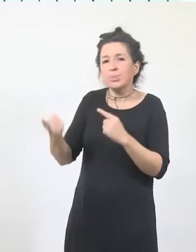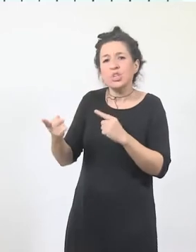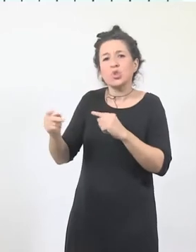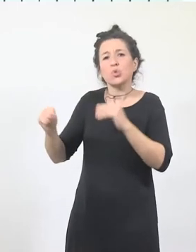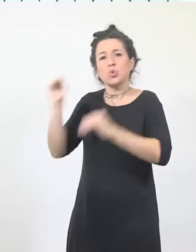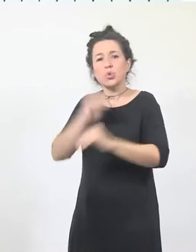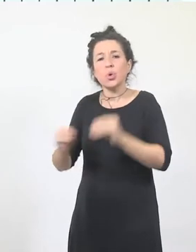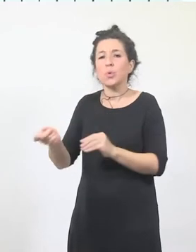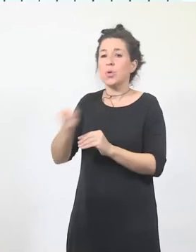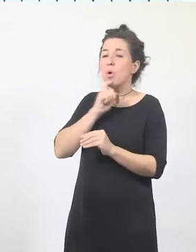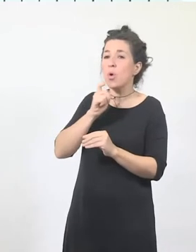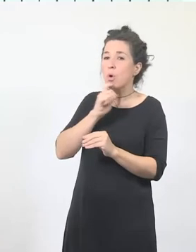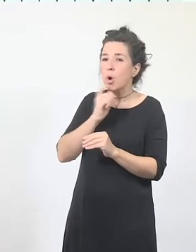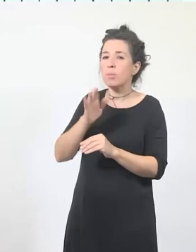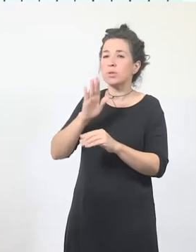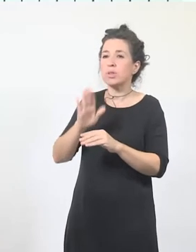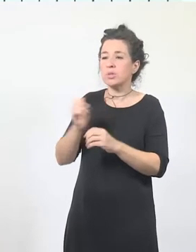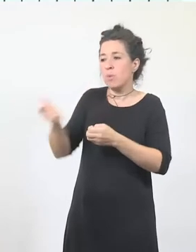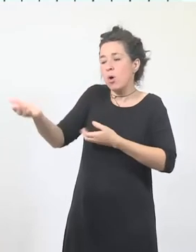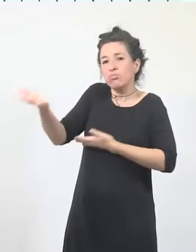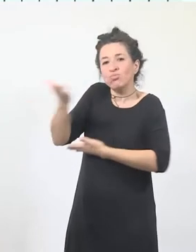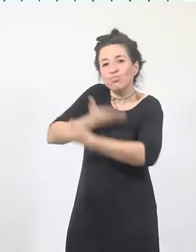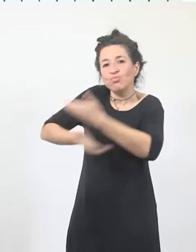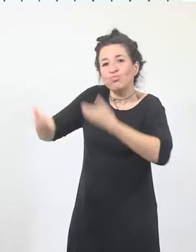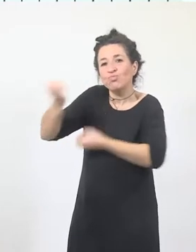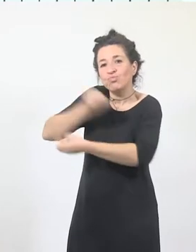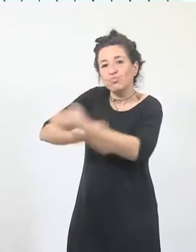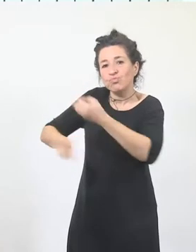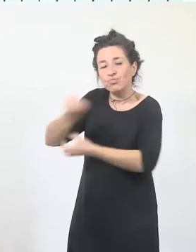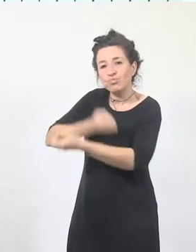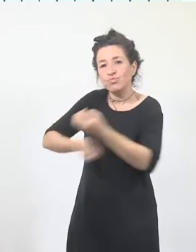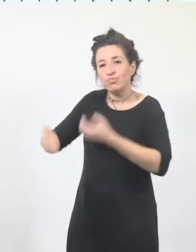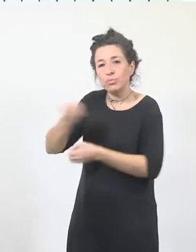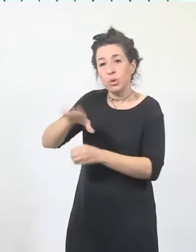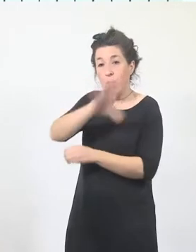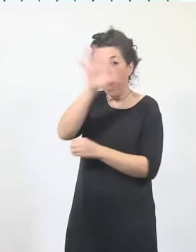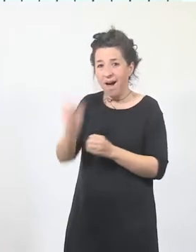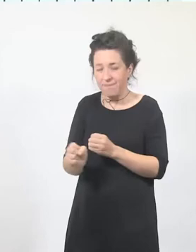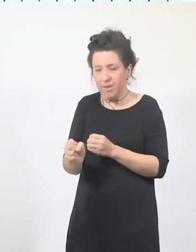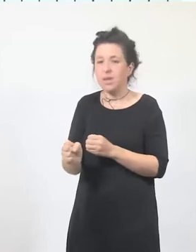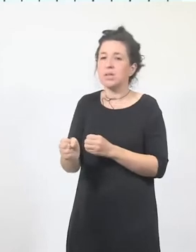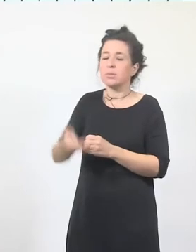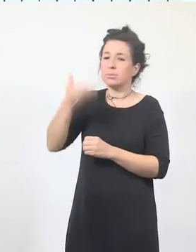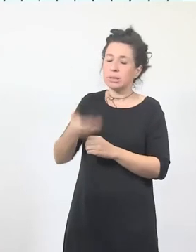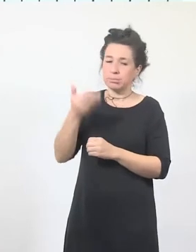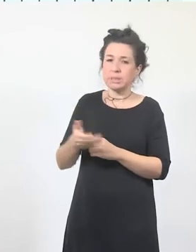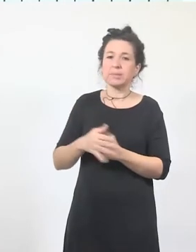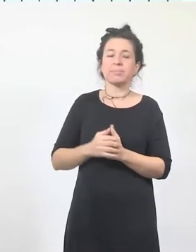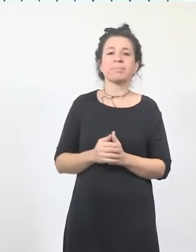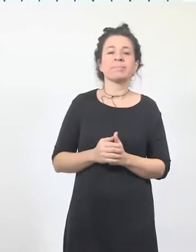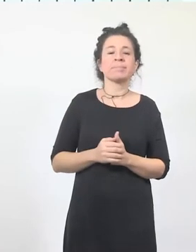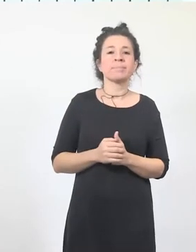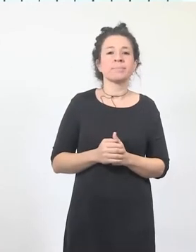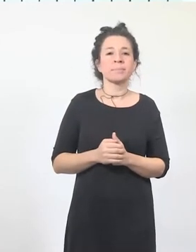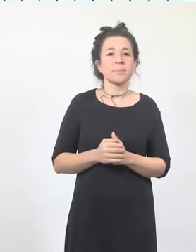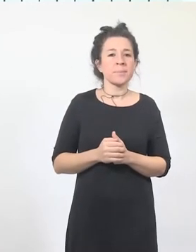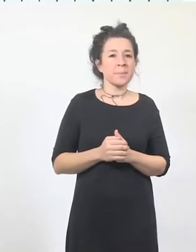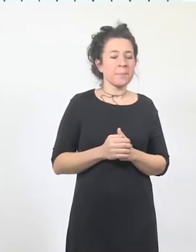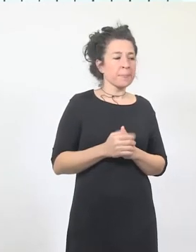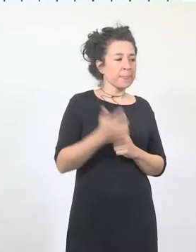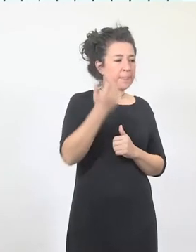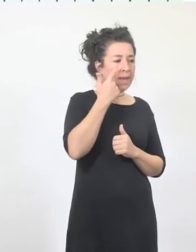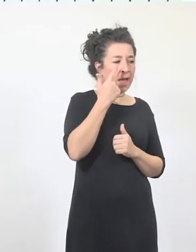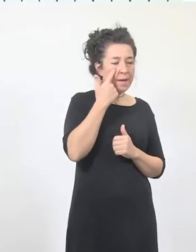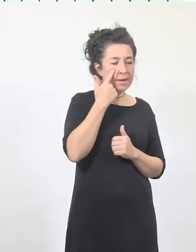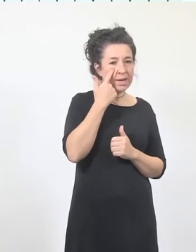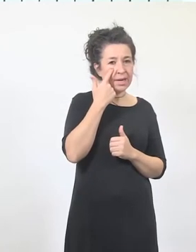solucionado. Yo creo que ha sido muy importante ese intercambio también a nivel del continente africano. ¿Y qué errores